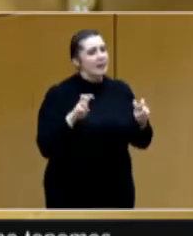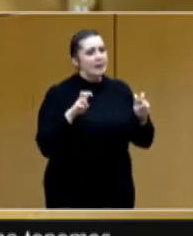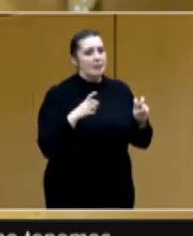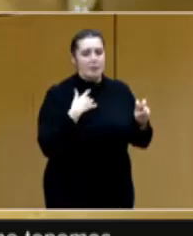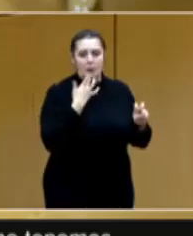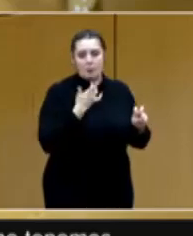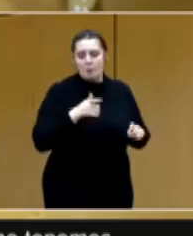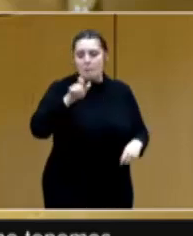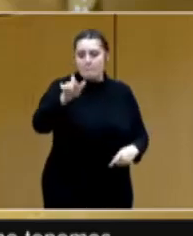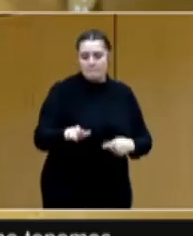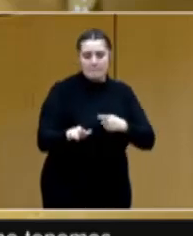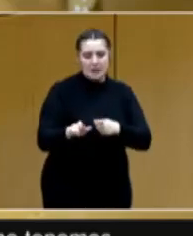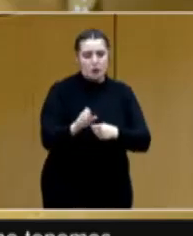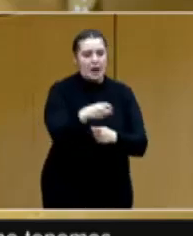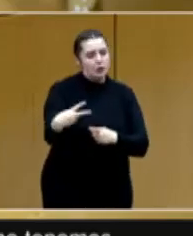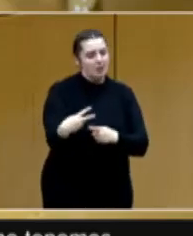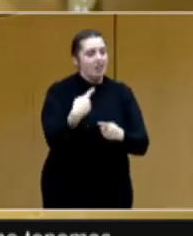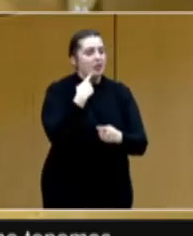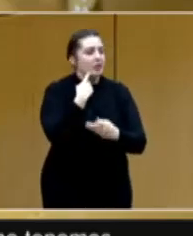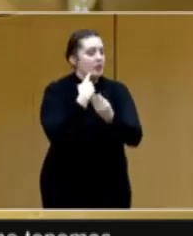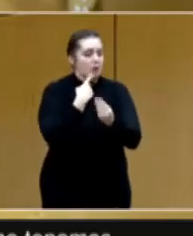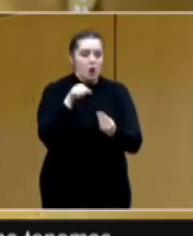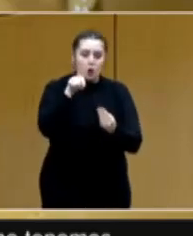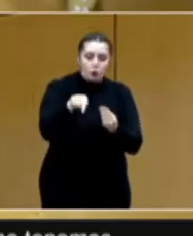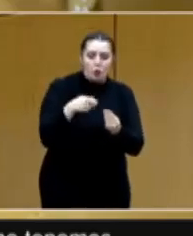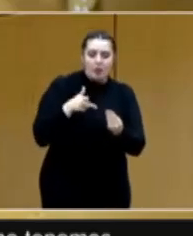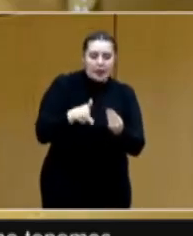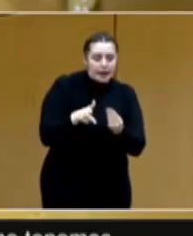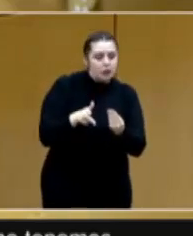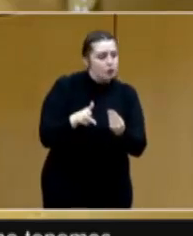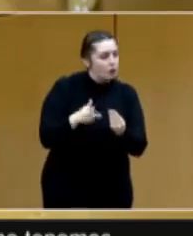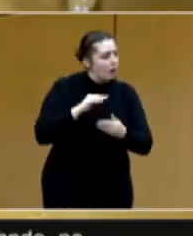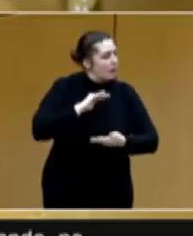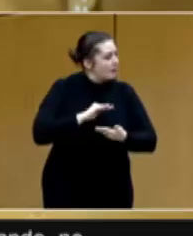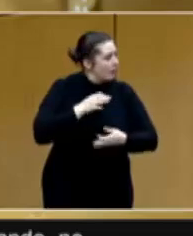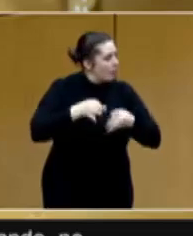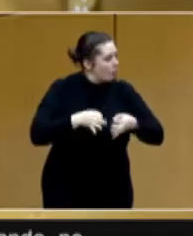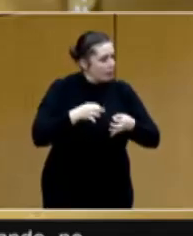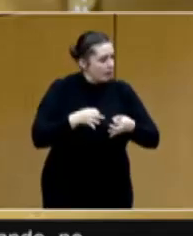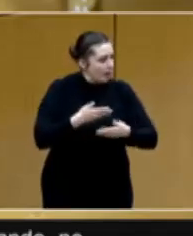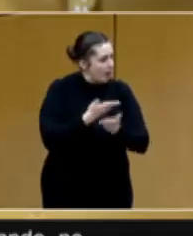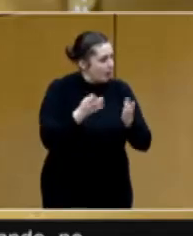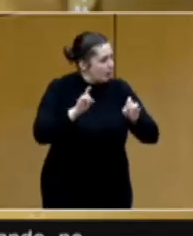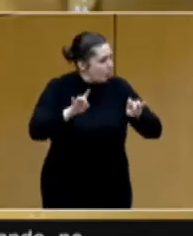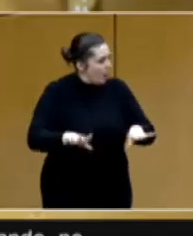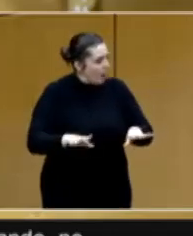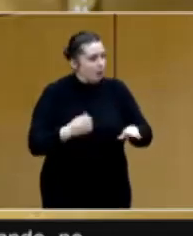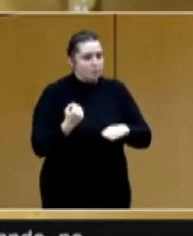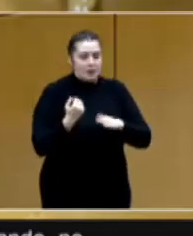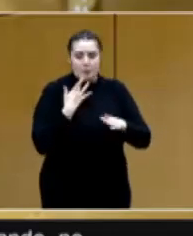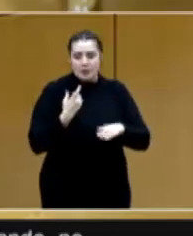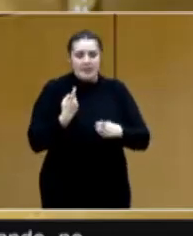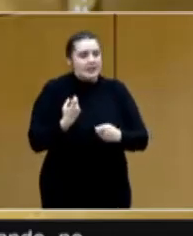persona obtenga una resolución en el que diga usted tiene derecho a la misma capacidad jurídica y por tanto solo precisa apoyo en el ámbito